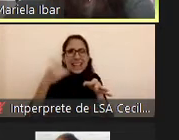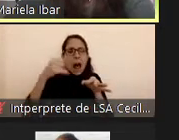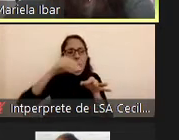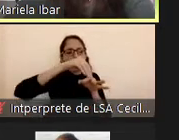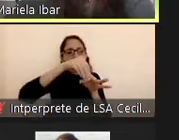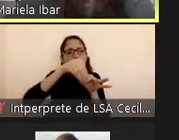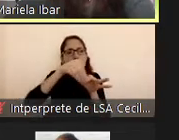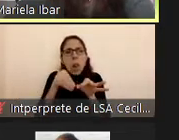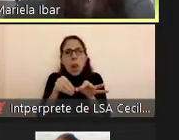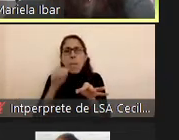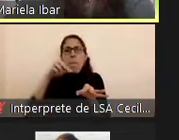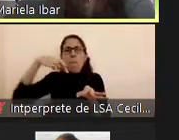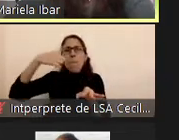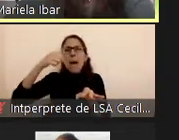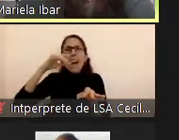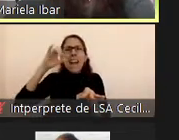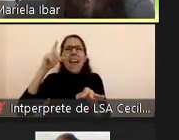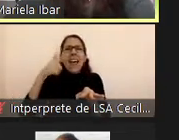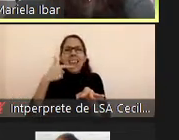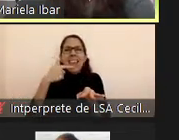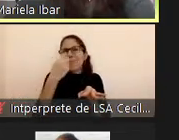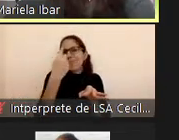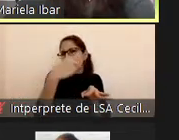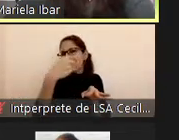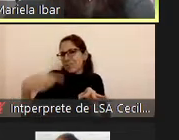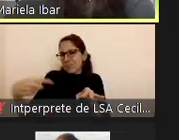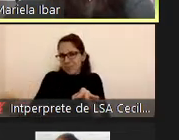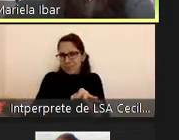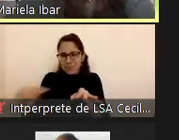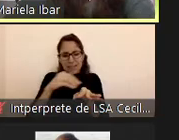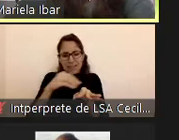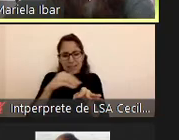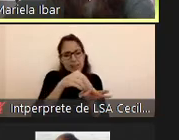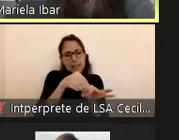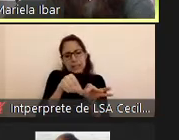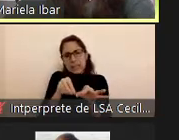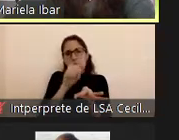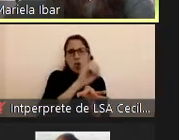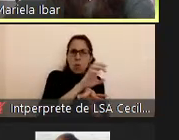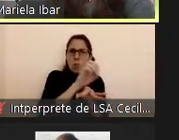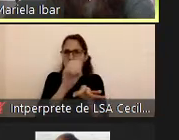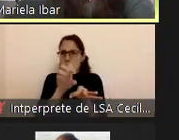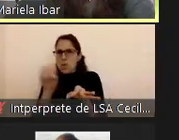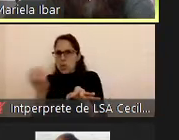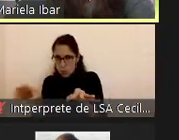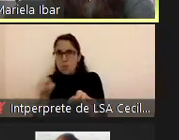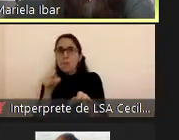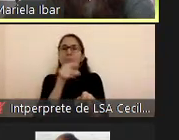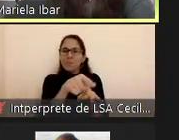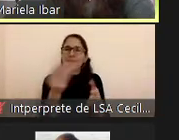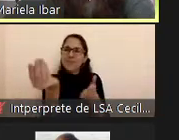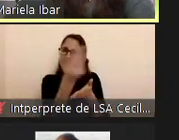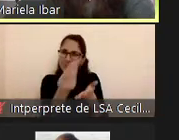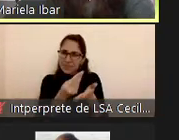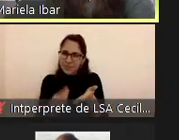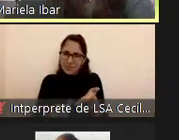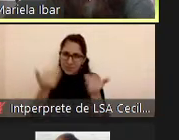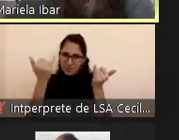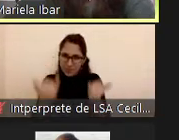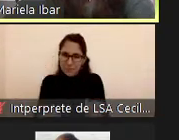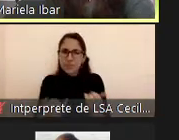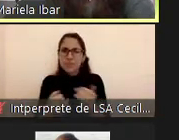Las dividen en las gram positivas, las gram negativas, ¿sí? Acá tienen un esquema, y